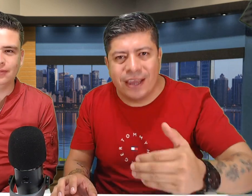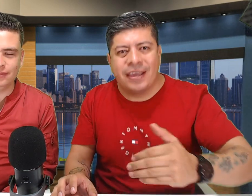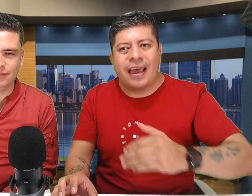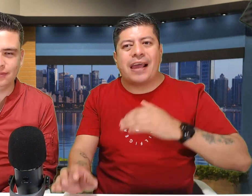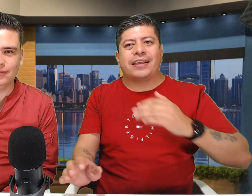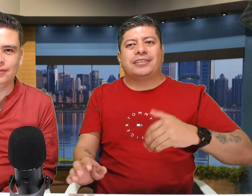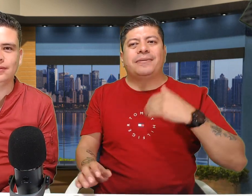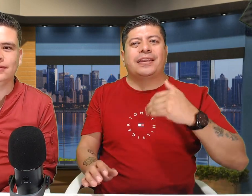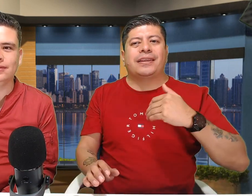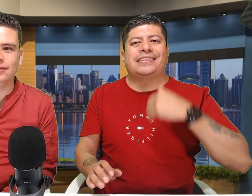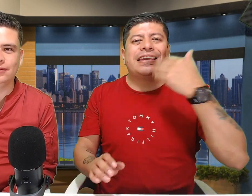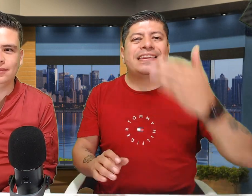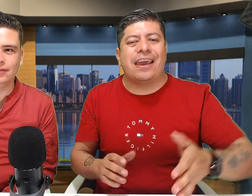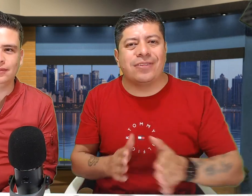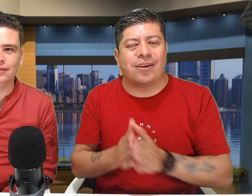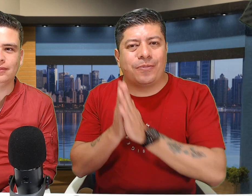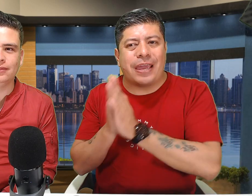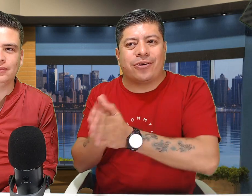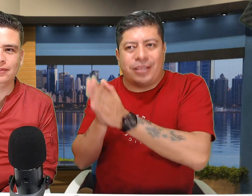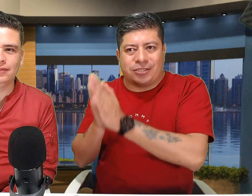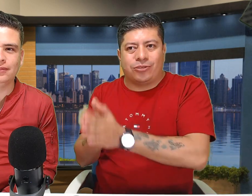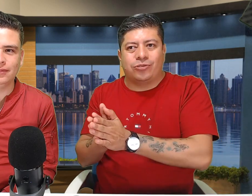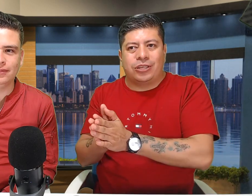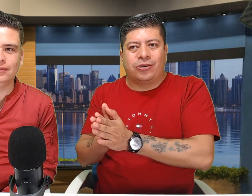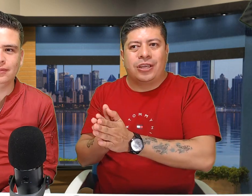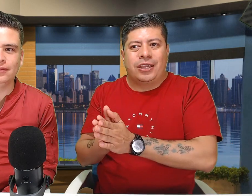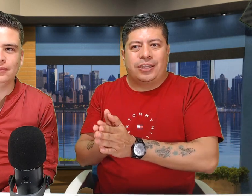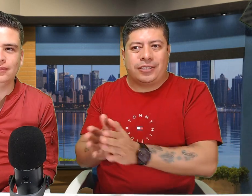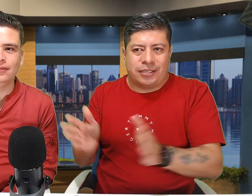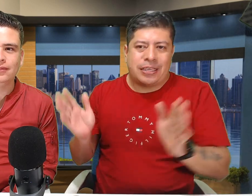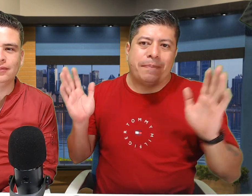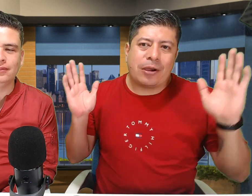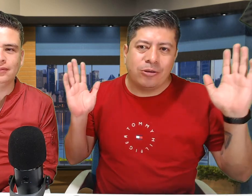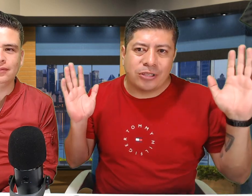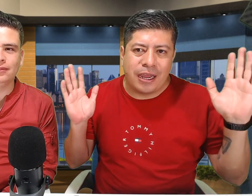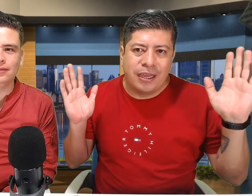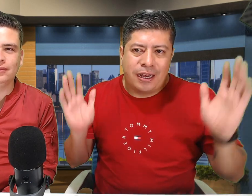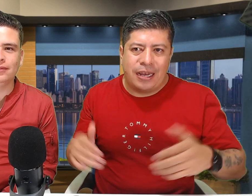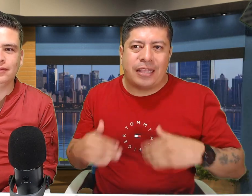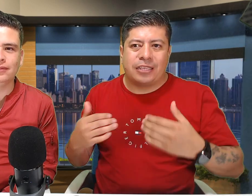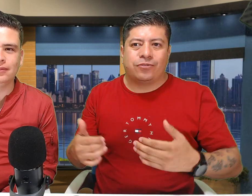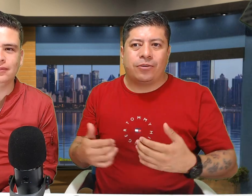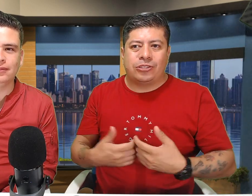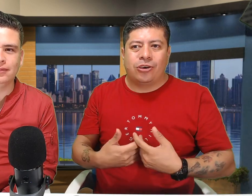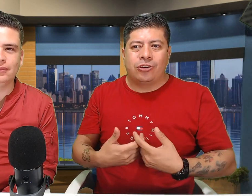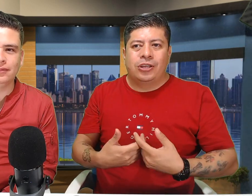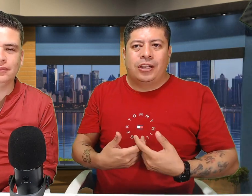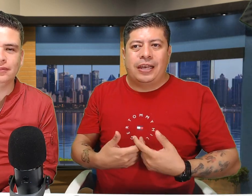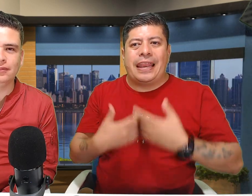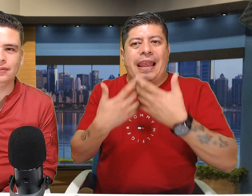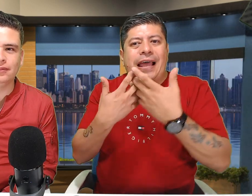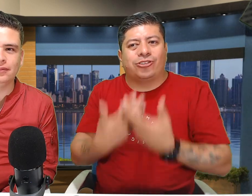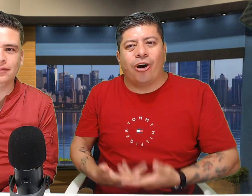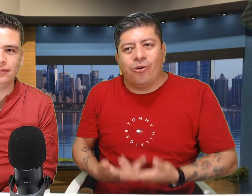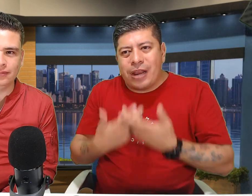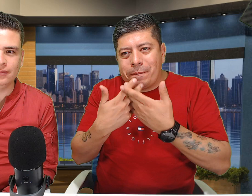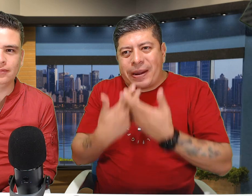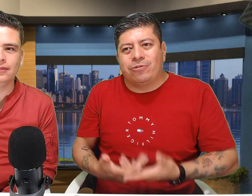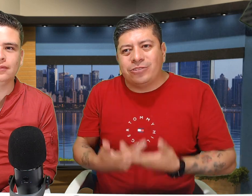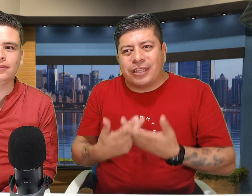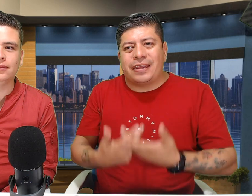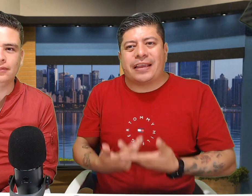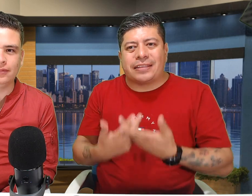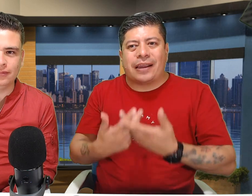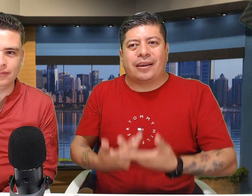al recibir dinero del gobierno de eeuu y hacerse para contra la transformación le lanzó a una